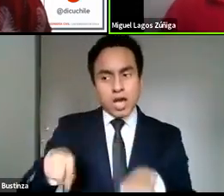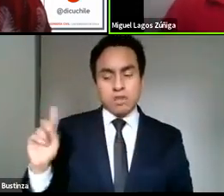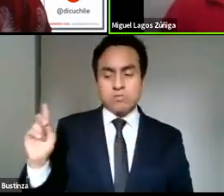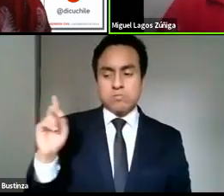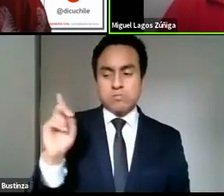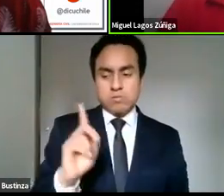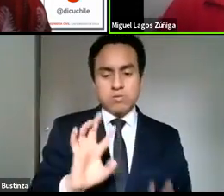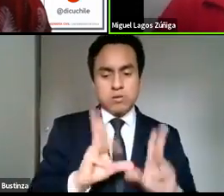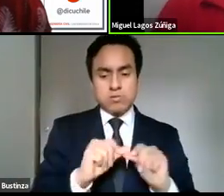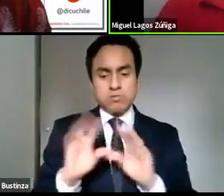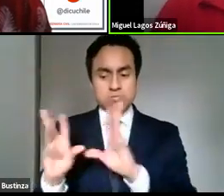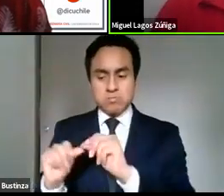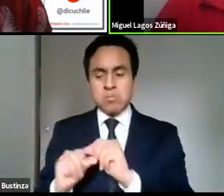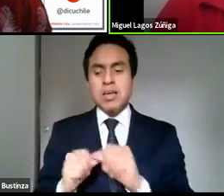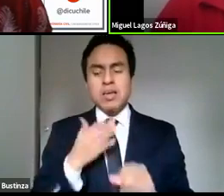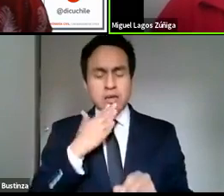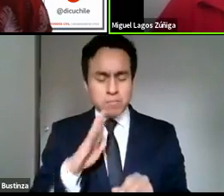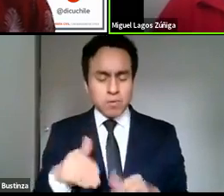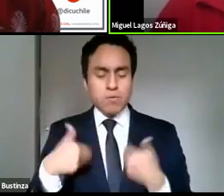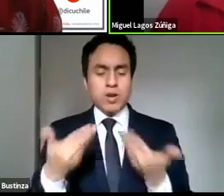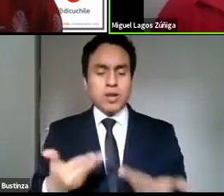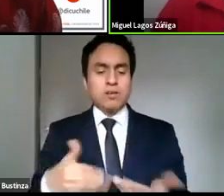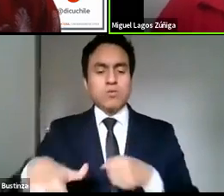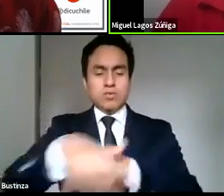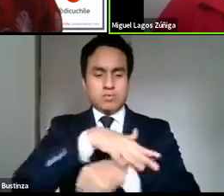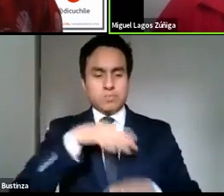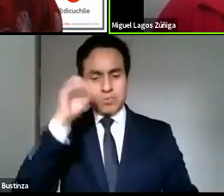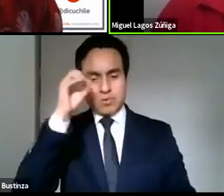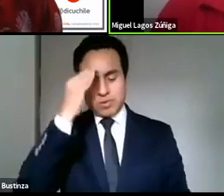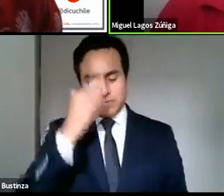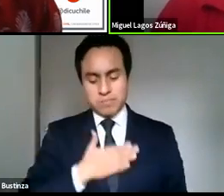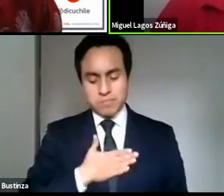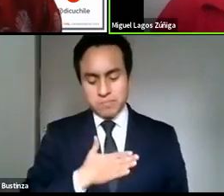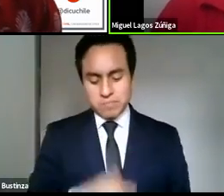la organización, seguramente va a mejorar las condiciones, en mi opinión.